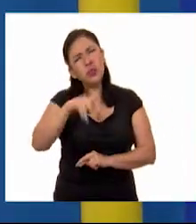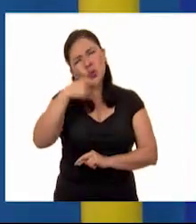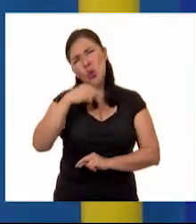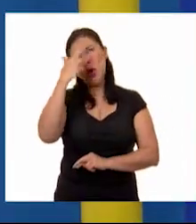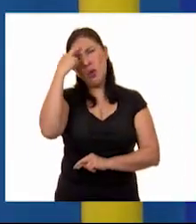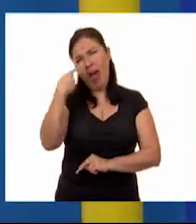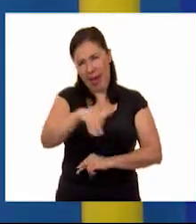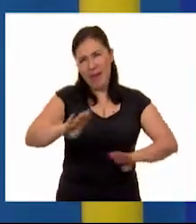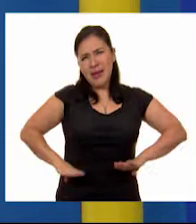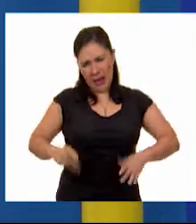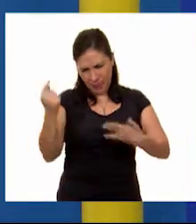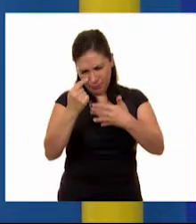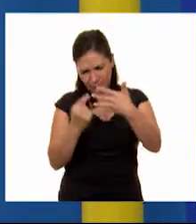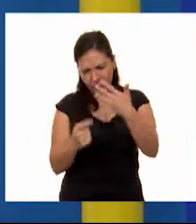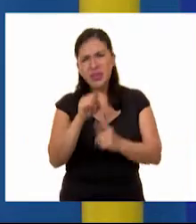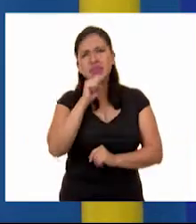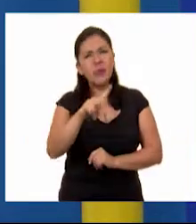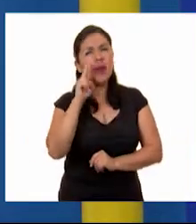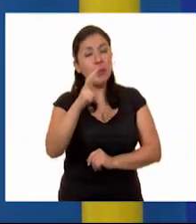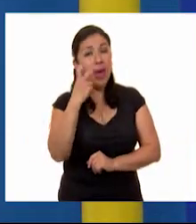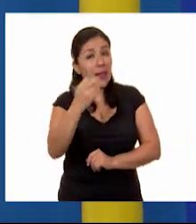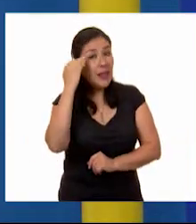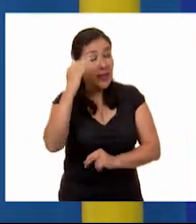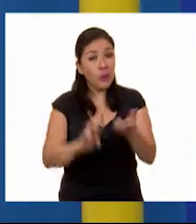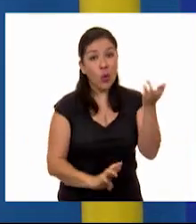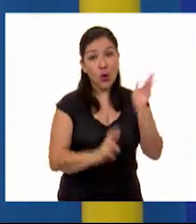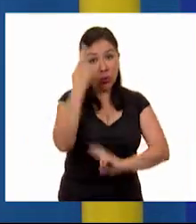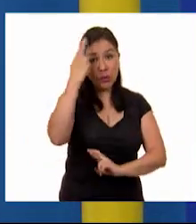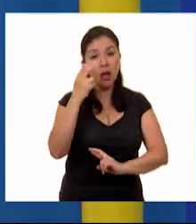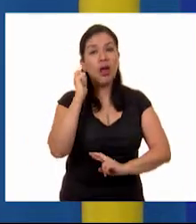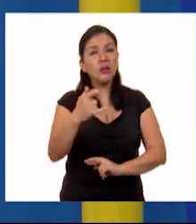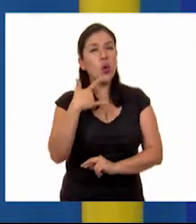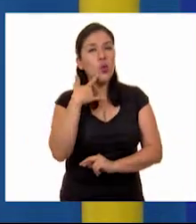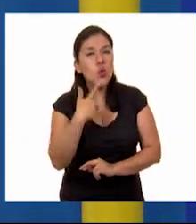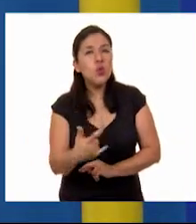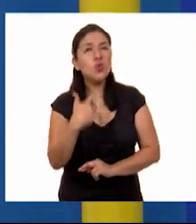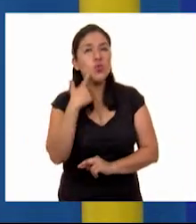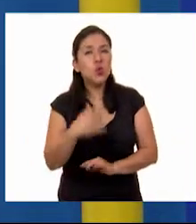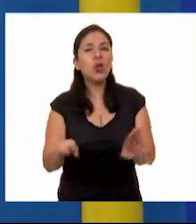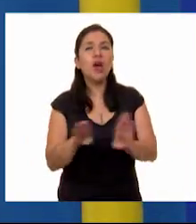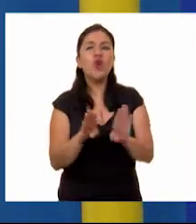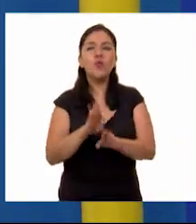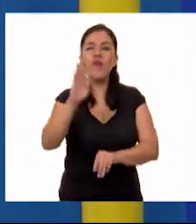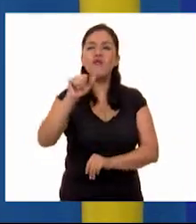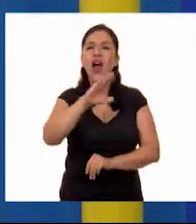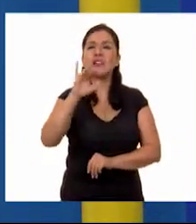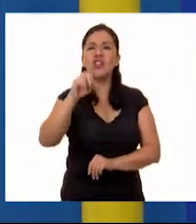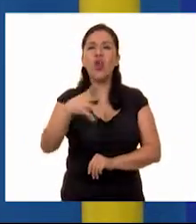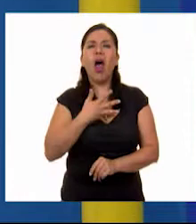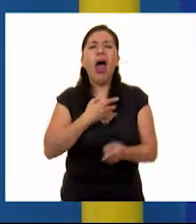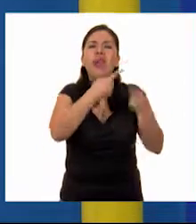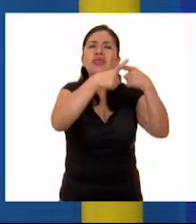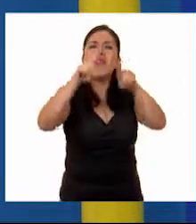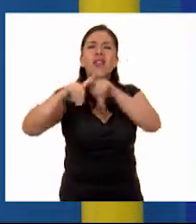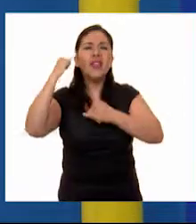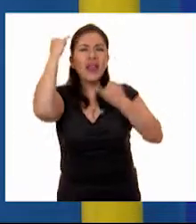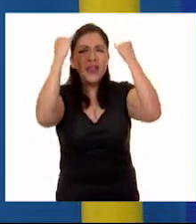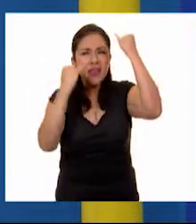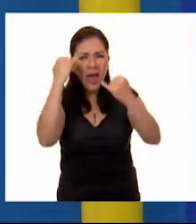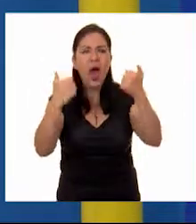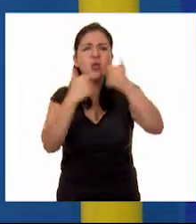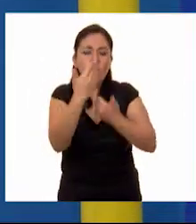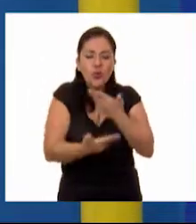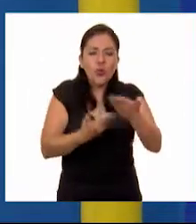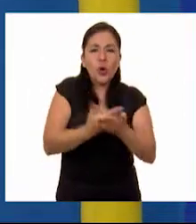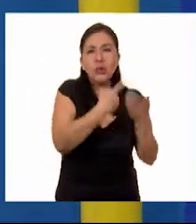estas características, estudiamos que durante la Revolución Mexicana se dio una lucha de facciones que tenía diferentes ideales y diferentes